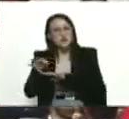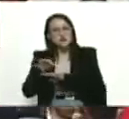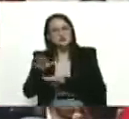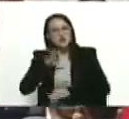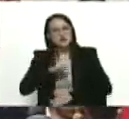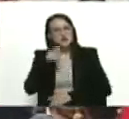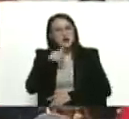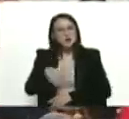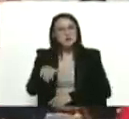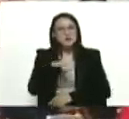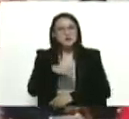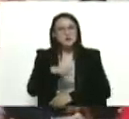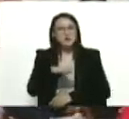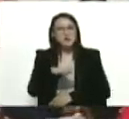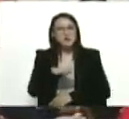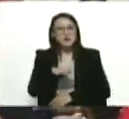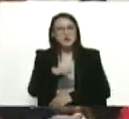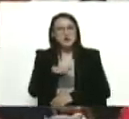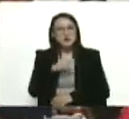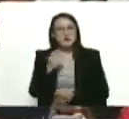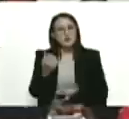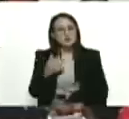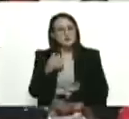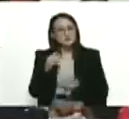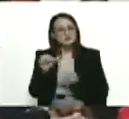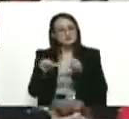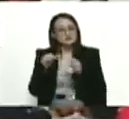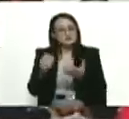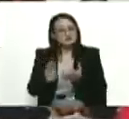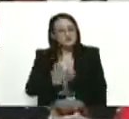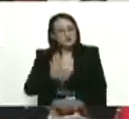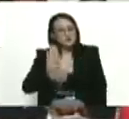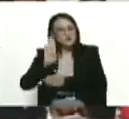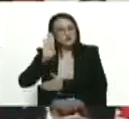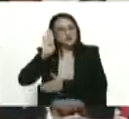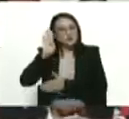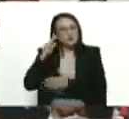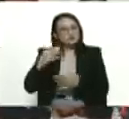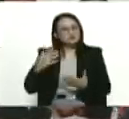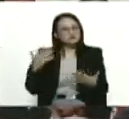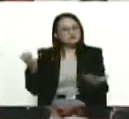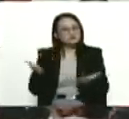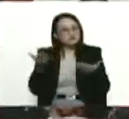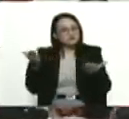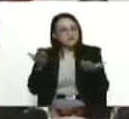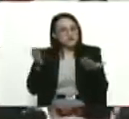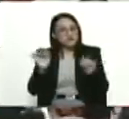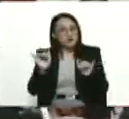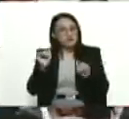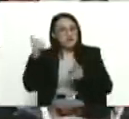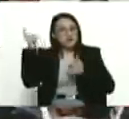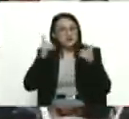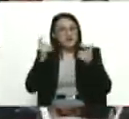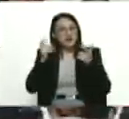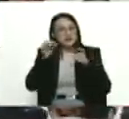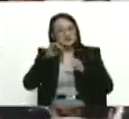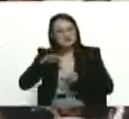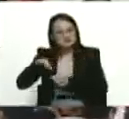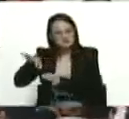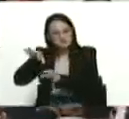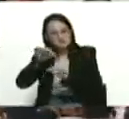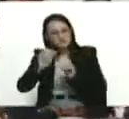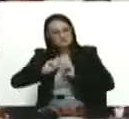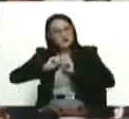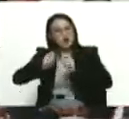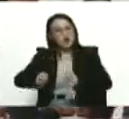pueblo reverdeciendo, floreciendo las raíces que nuestro comandante Chávez sembró en tierra fértil.